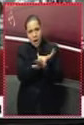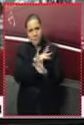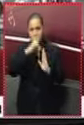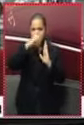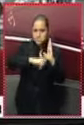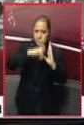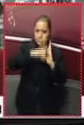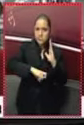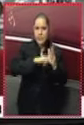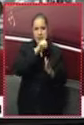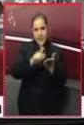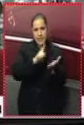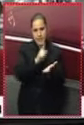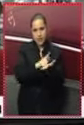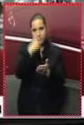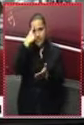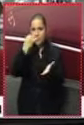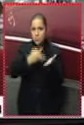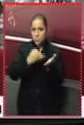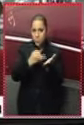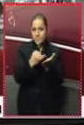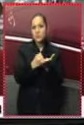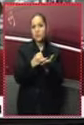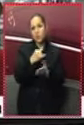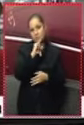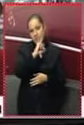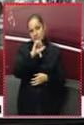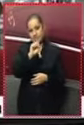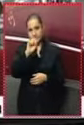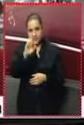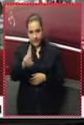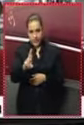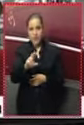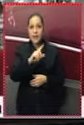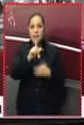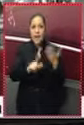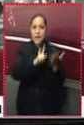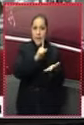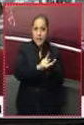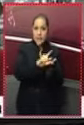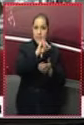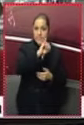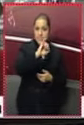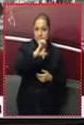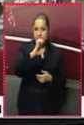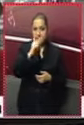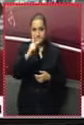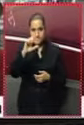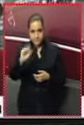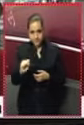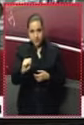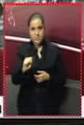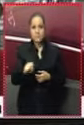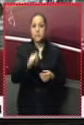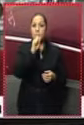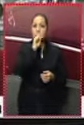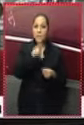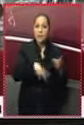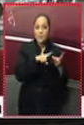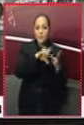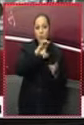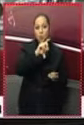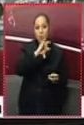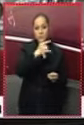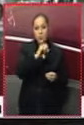diversas disposiciones de la Ley del Impuesto sobre la Renta, de la Ley del Impuesto Especial sobre Producción y Servicios, del